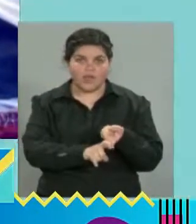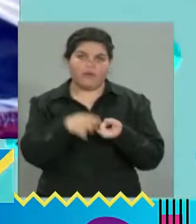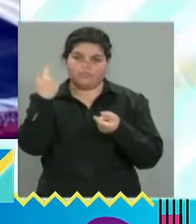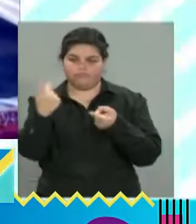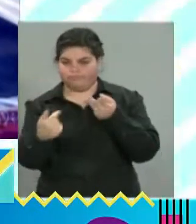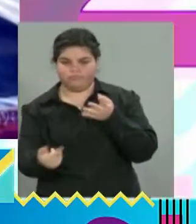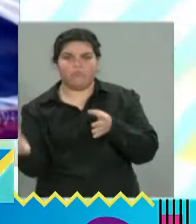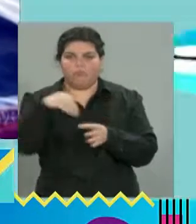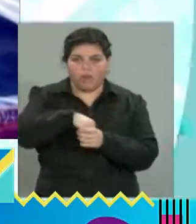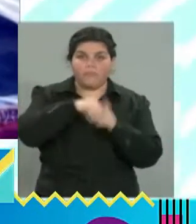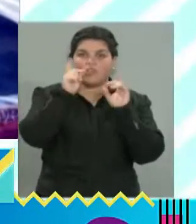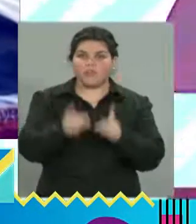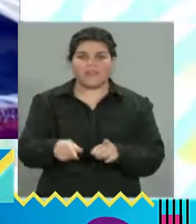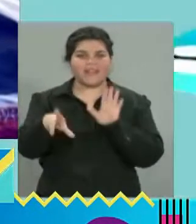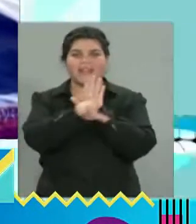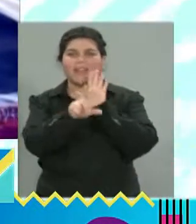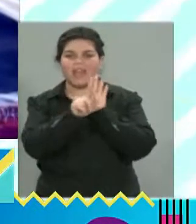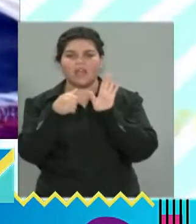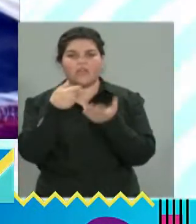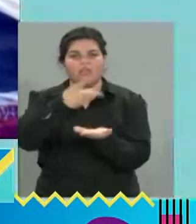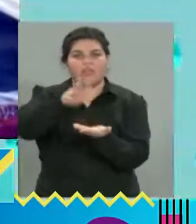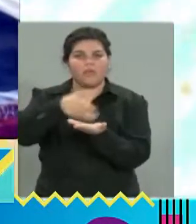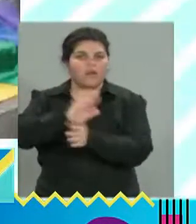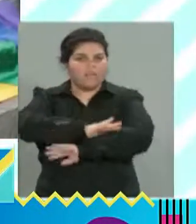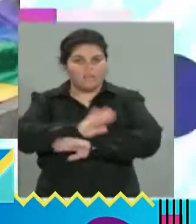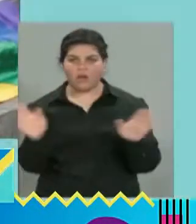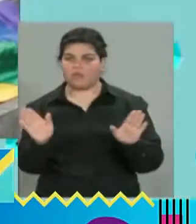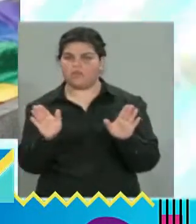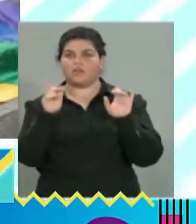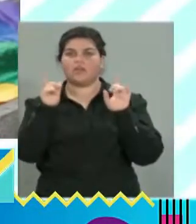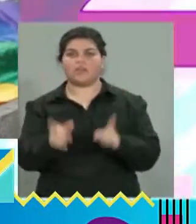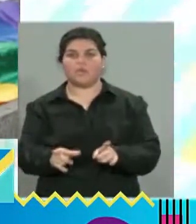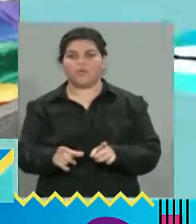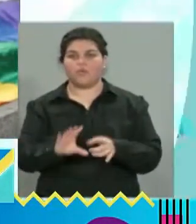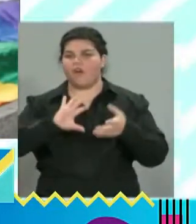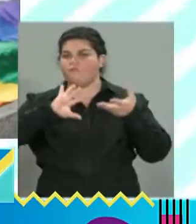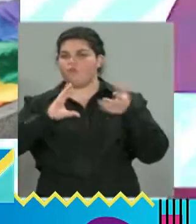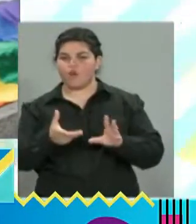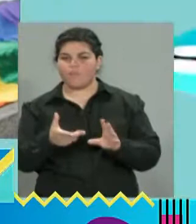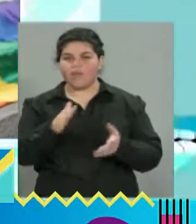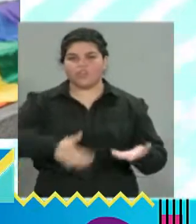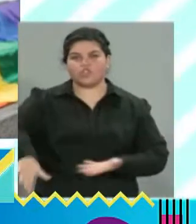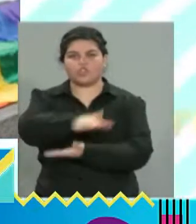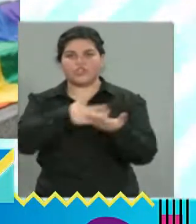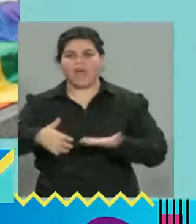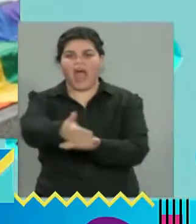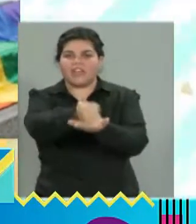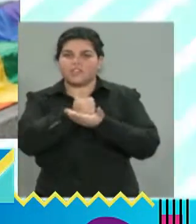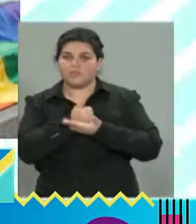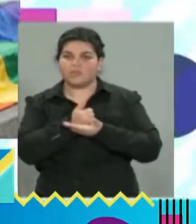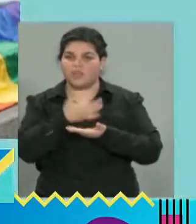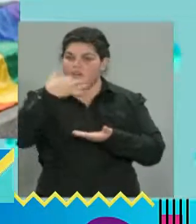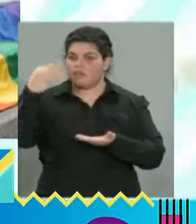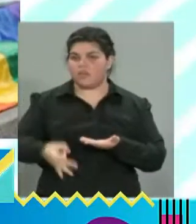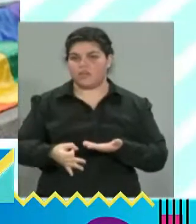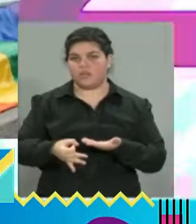era una ley sobre discriminación y sobre virtual legalización social, ¿sí?, de toda una diversidad sexual, más